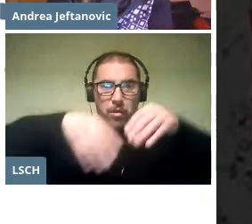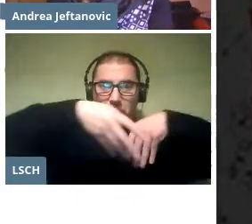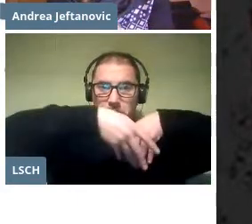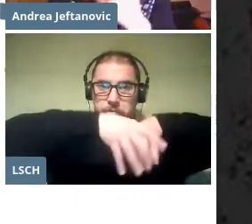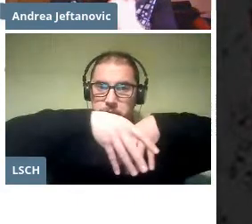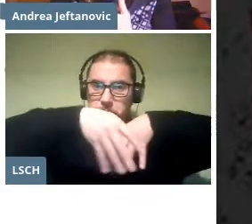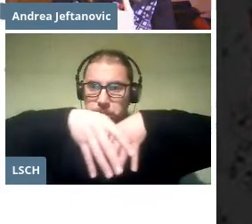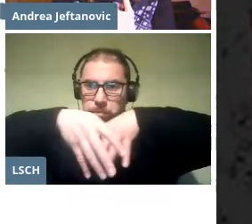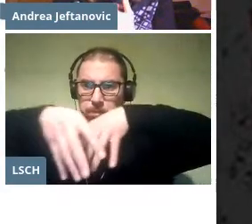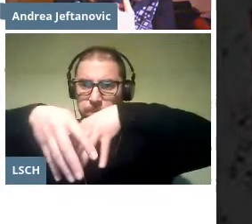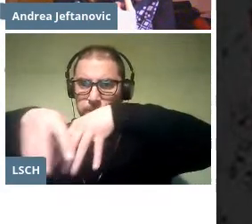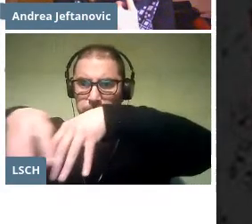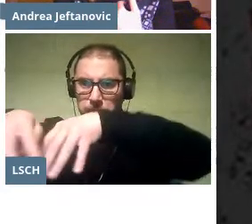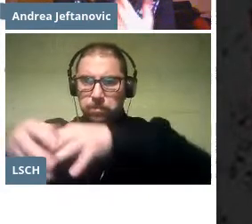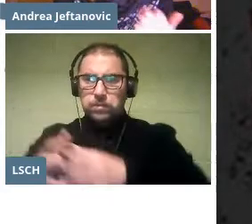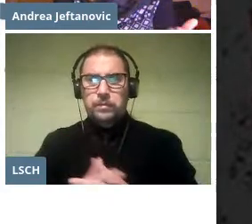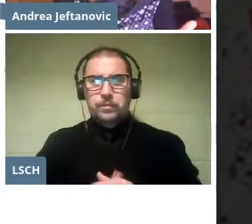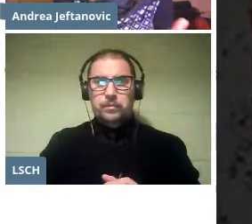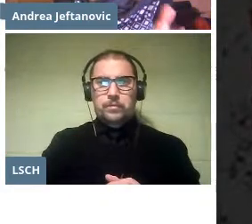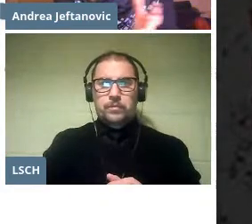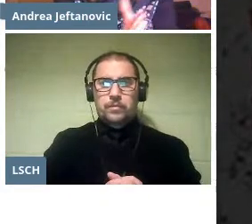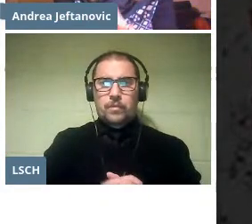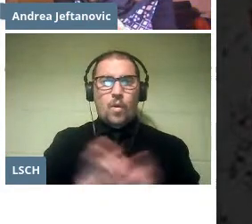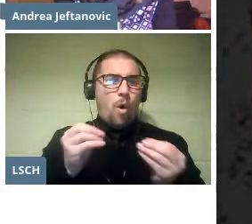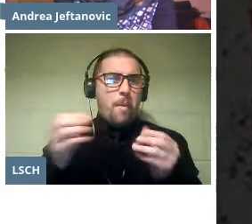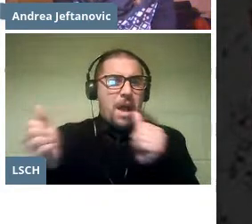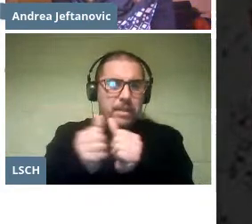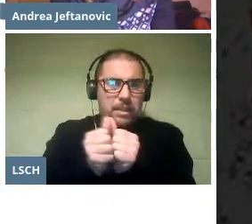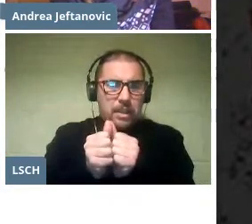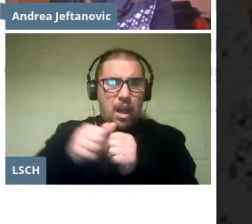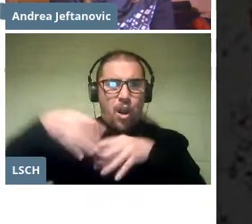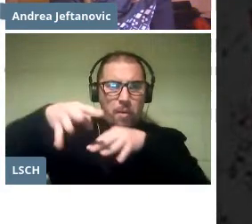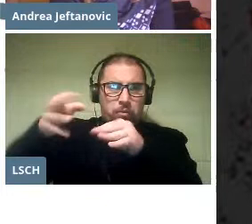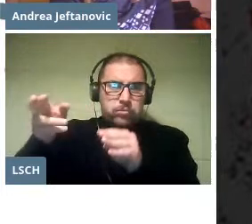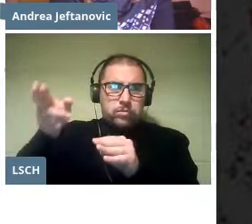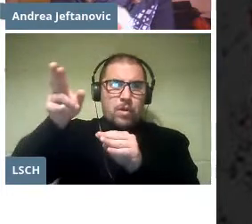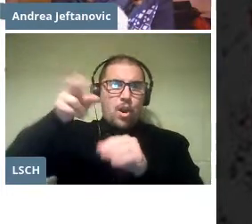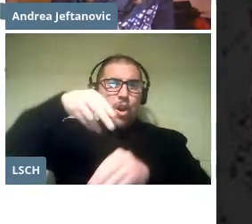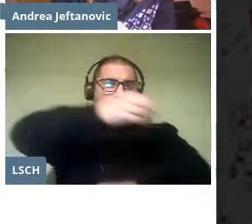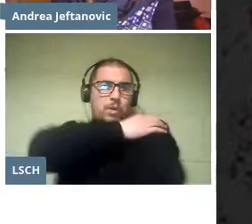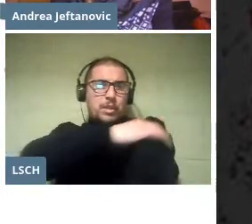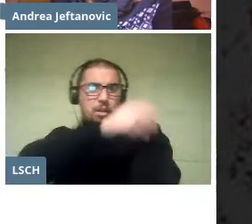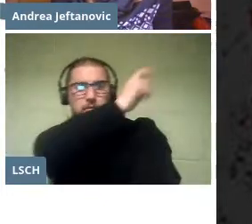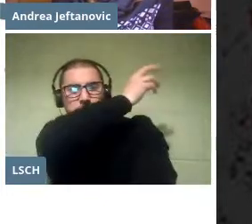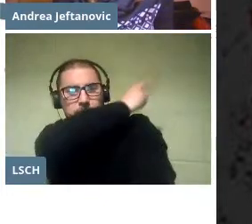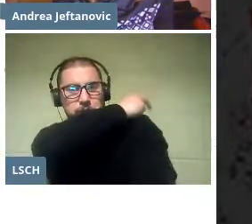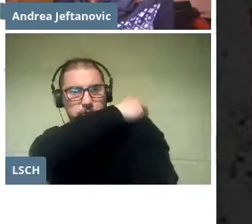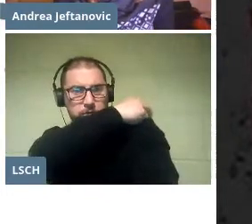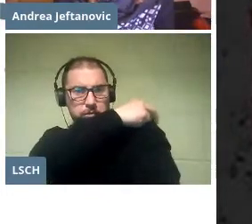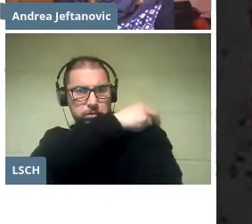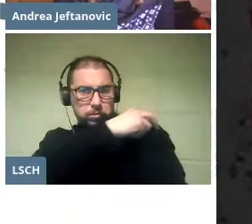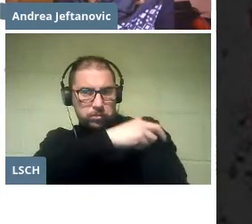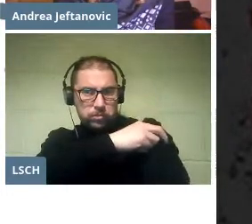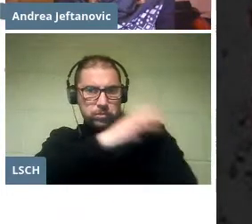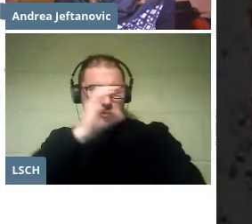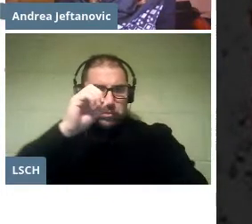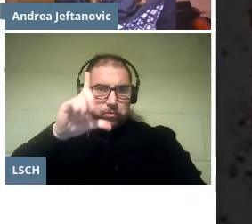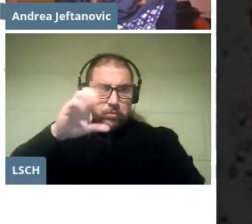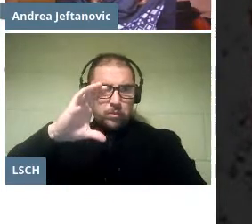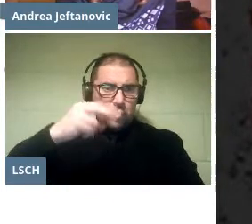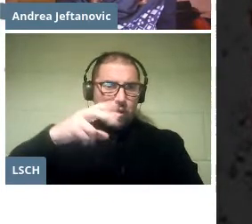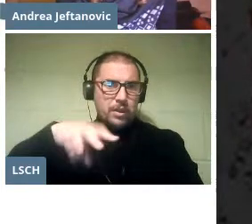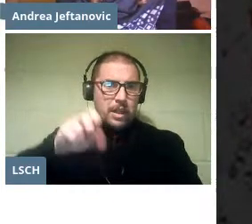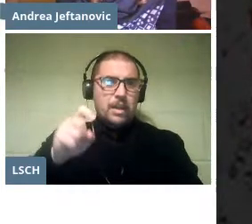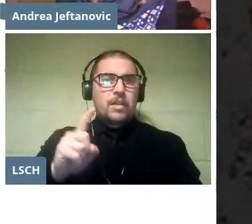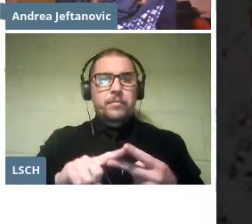Europa. O más cerca, los inmigrantes entrando por el norte de Chile, por la localidad de Colchane, tras